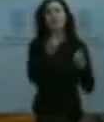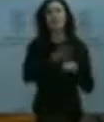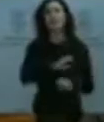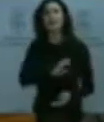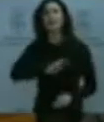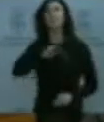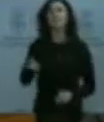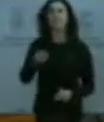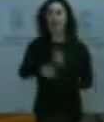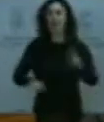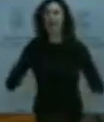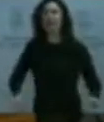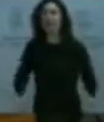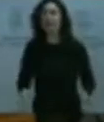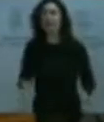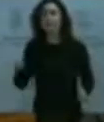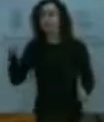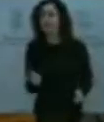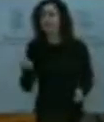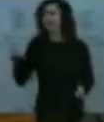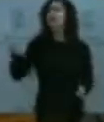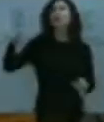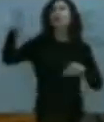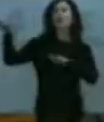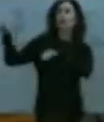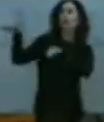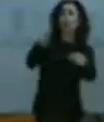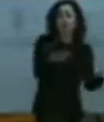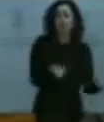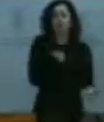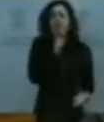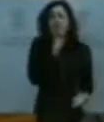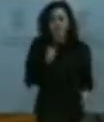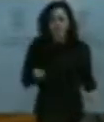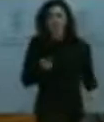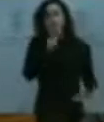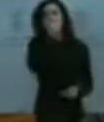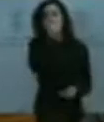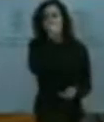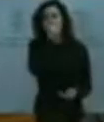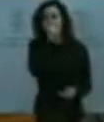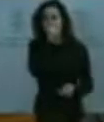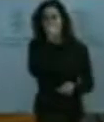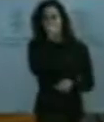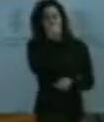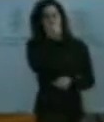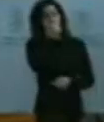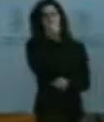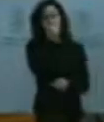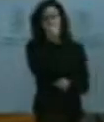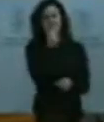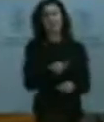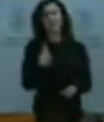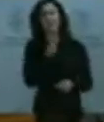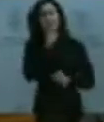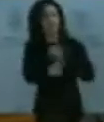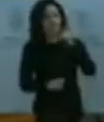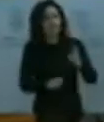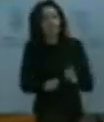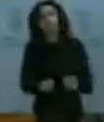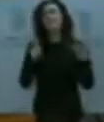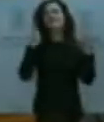de este procedimiento nosotros venimos advirtiéndole de que no serán suficientes 6 millones y de que incumplirán sus propios plazos